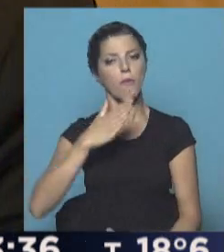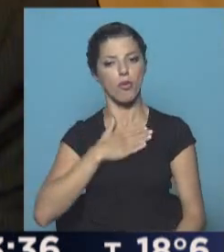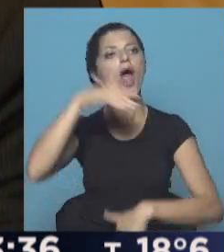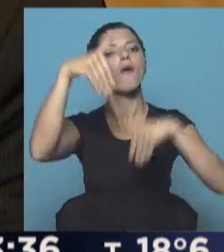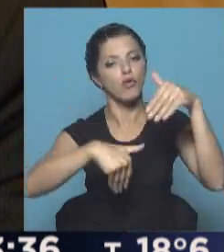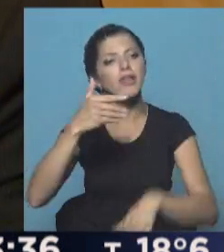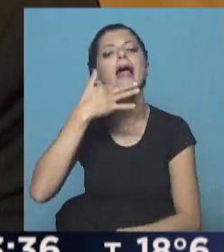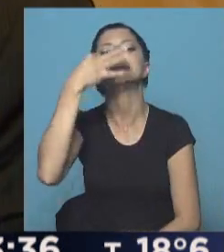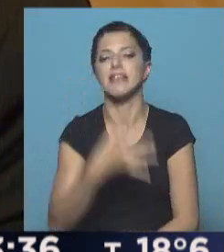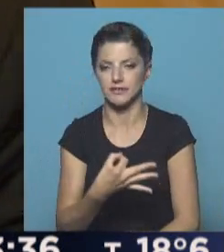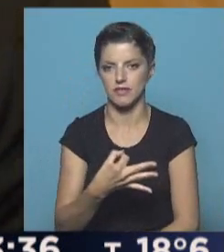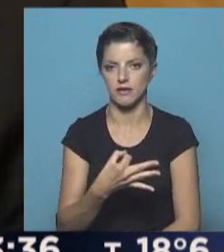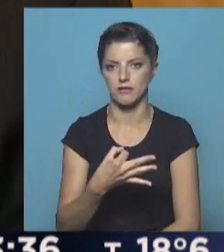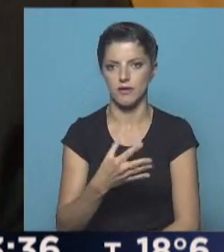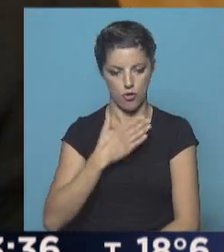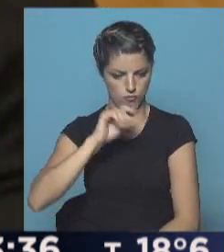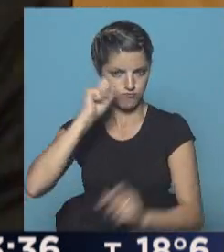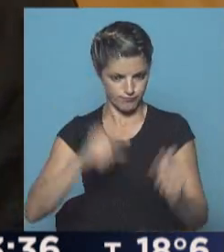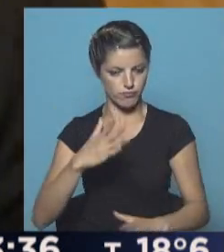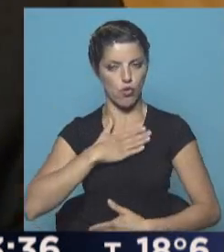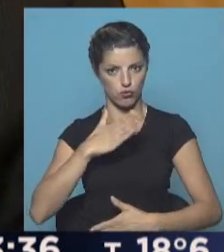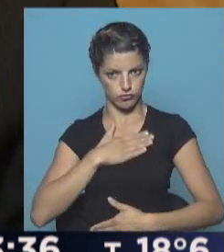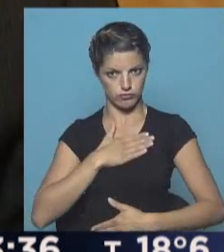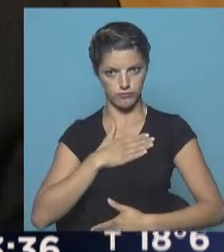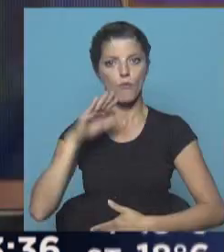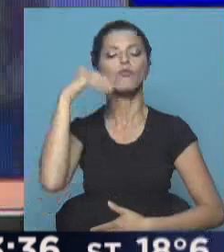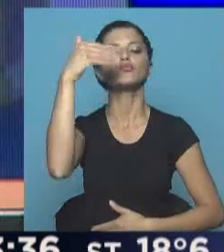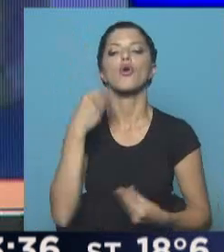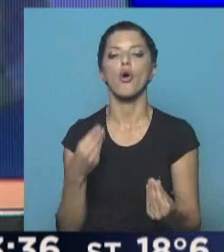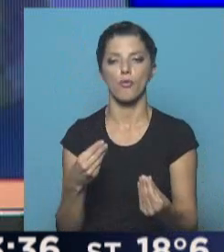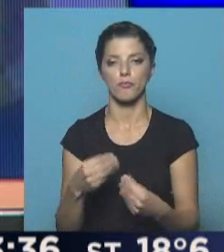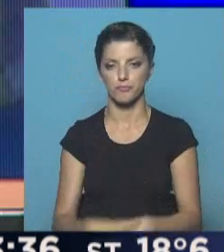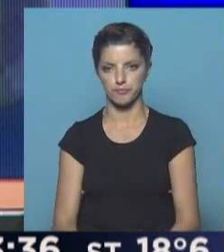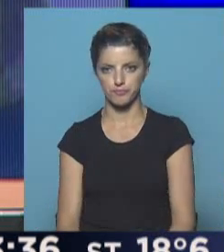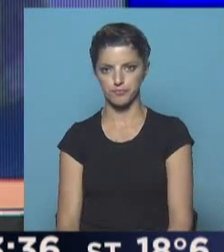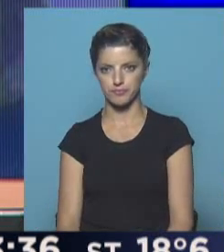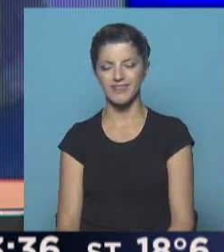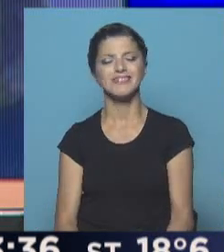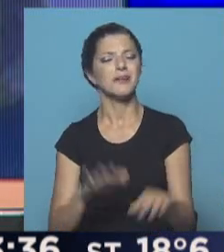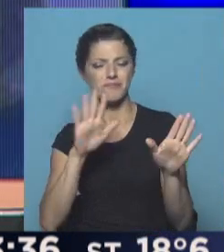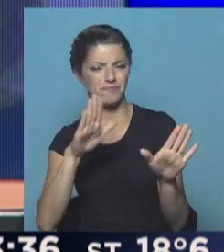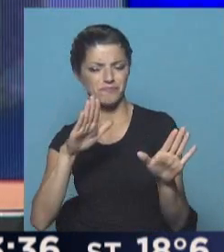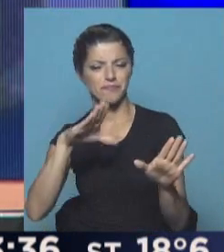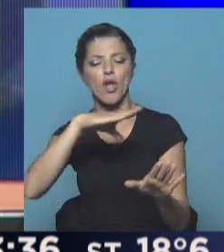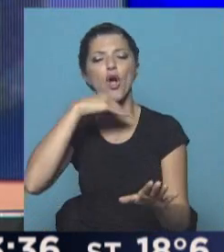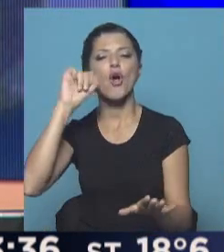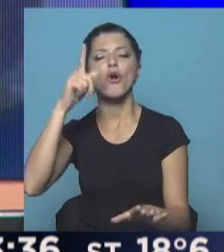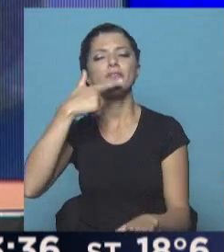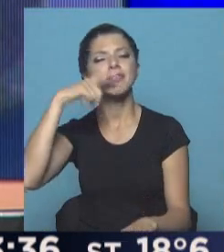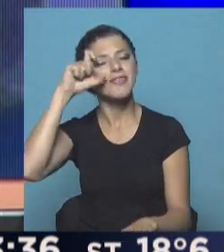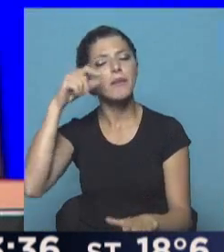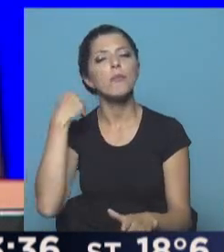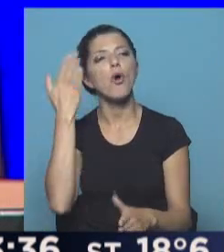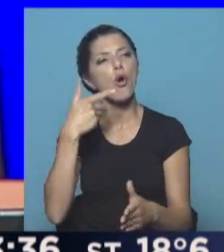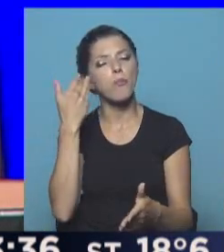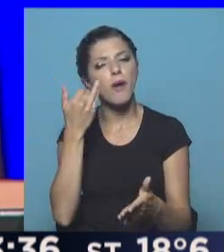decida soberanamente sobre su propio futuro. A ver, José, ¿qué podríamos decir de lo que tiene que ver con el